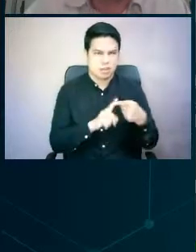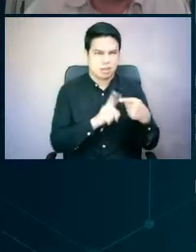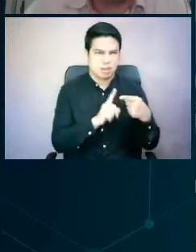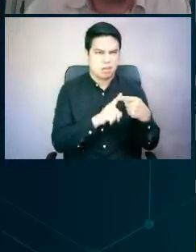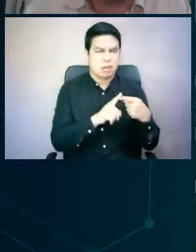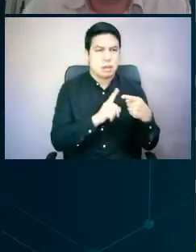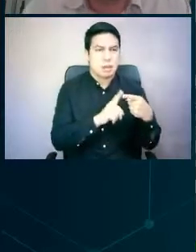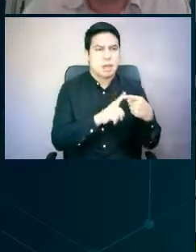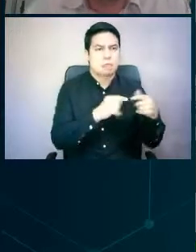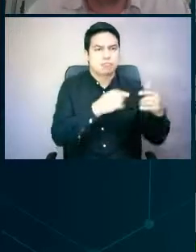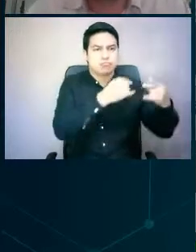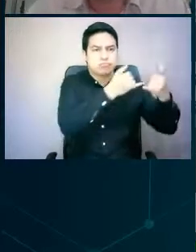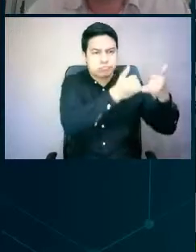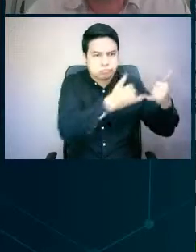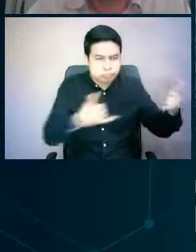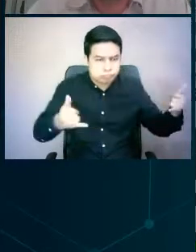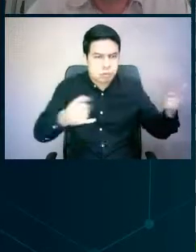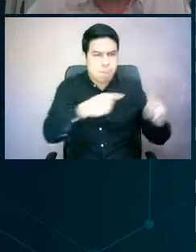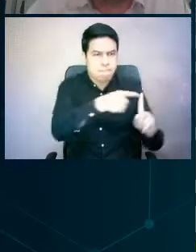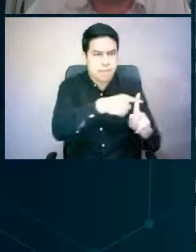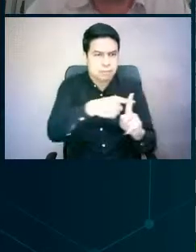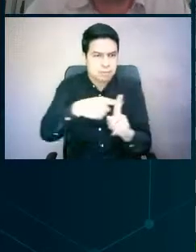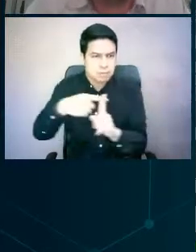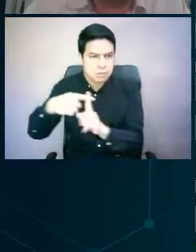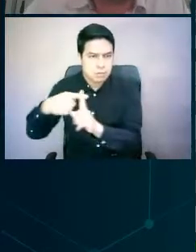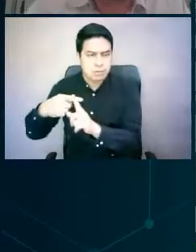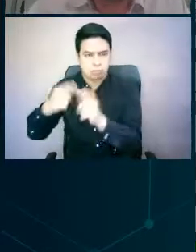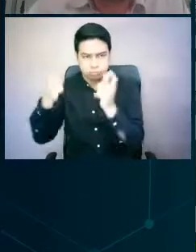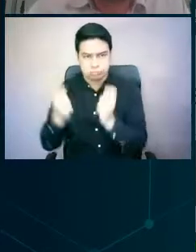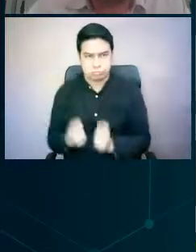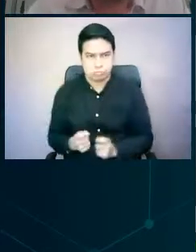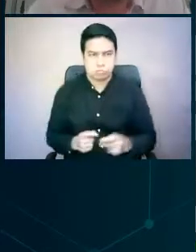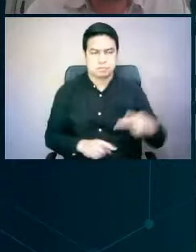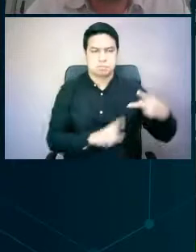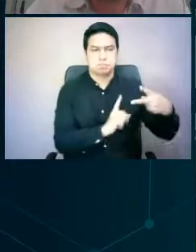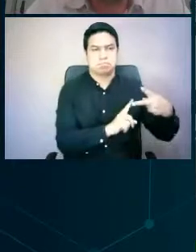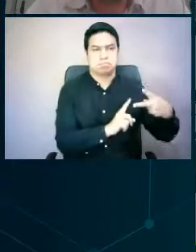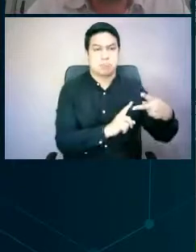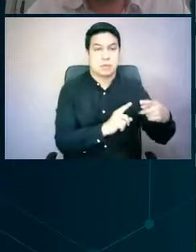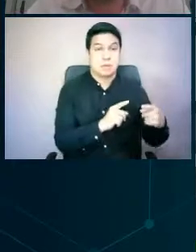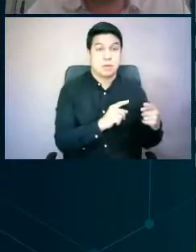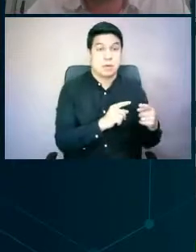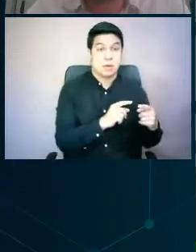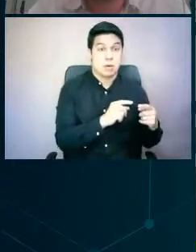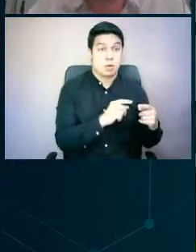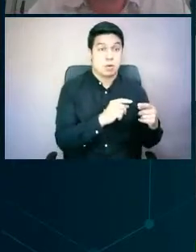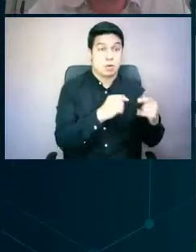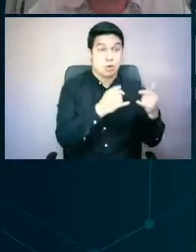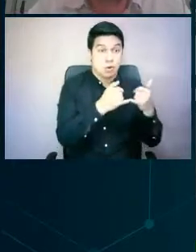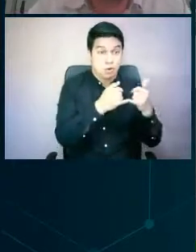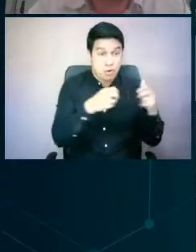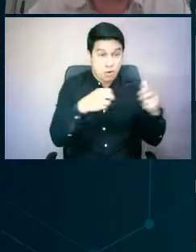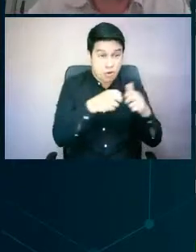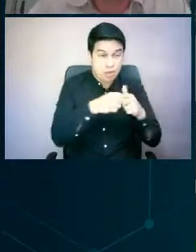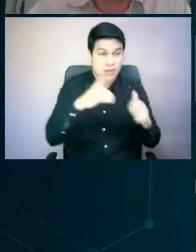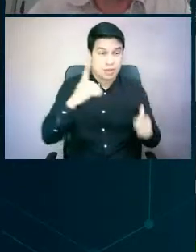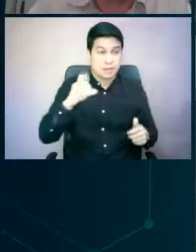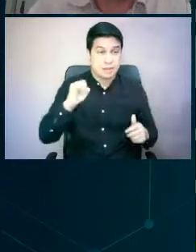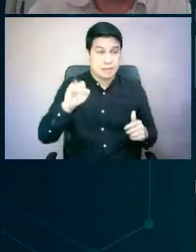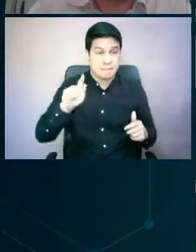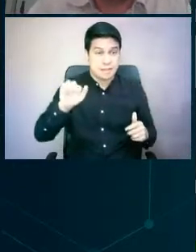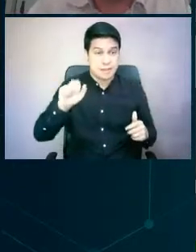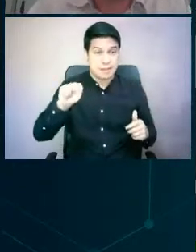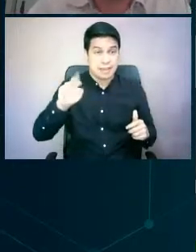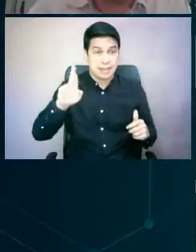Así, bajo una condición normal de operación, siempre se espera que esa corriente diferencial sea exactamente igual a cero.